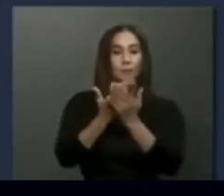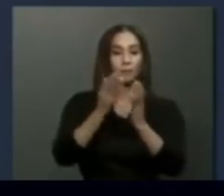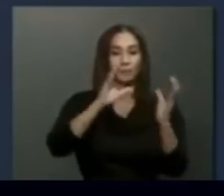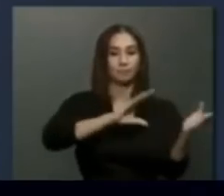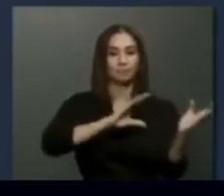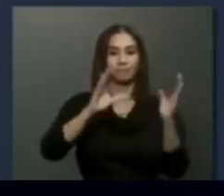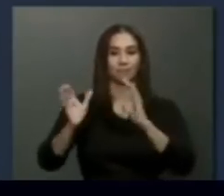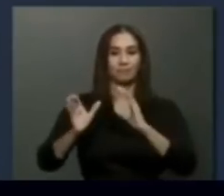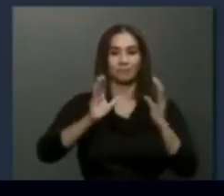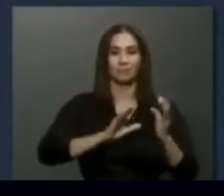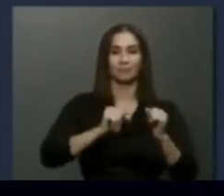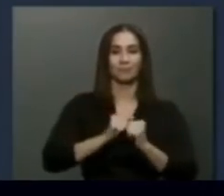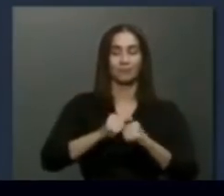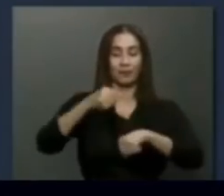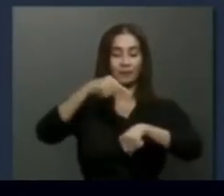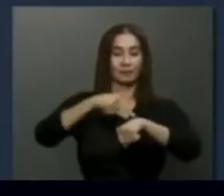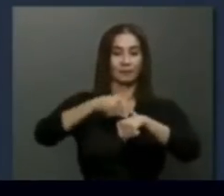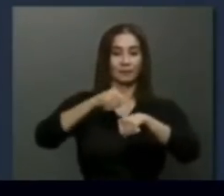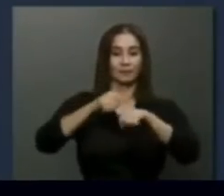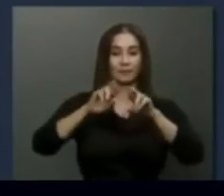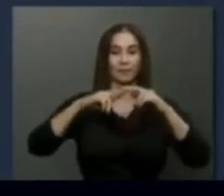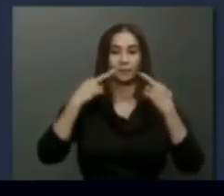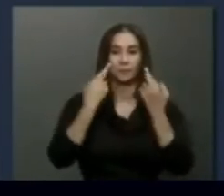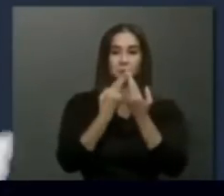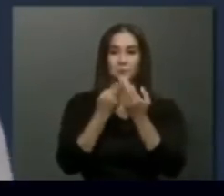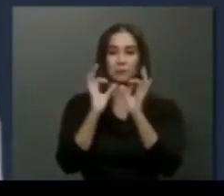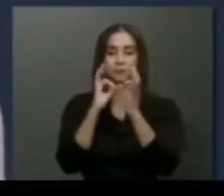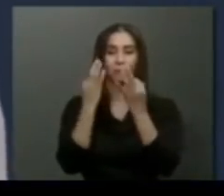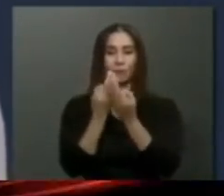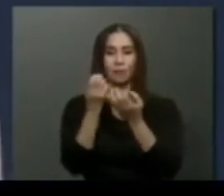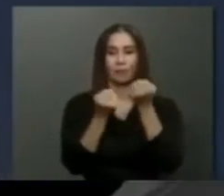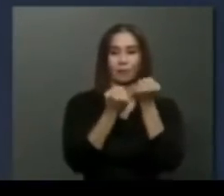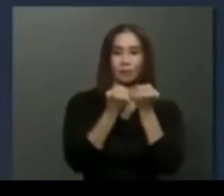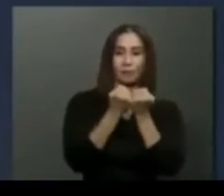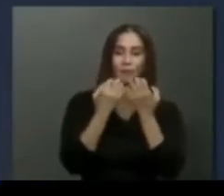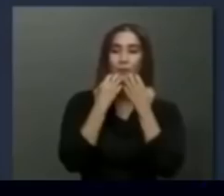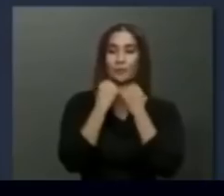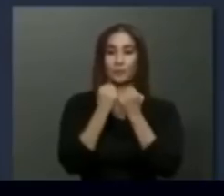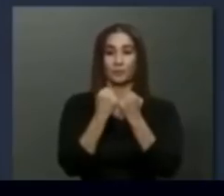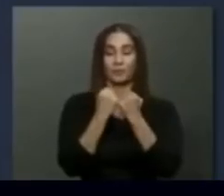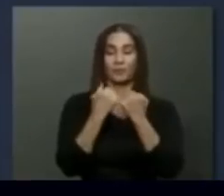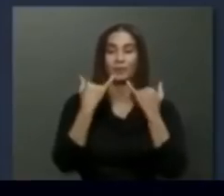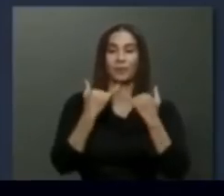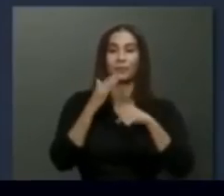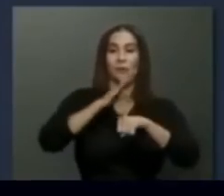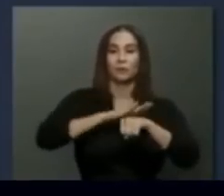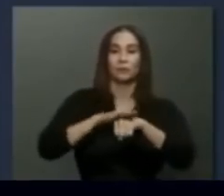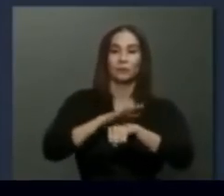Navidad. Tiempo de recogimiento familiar y de solidaridad, y hoy nos